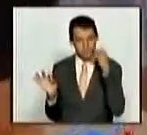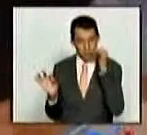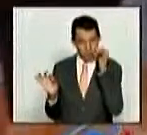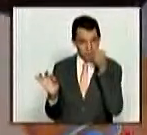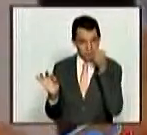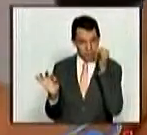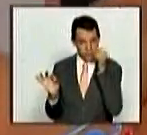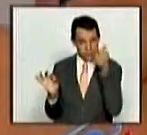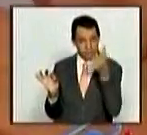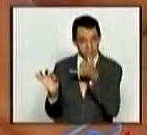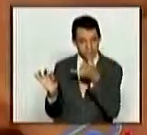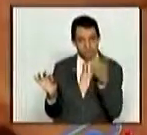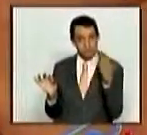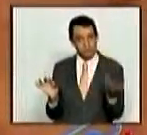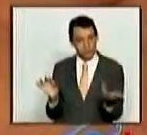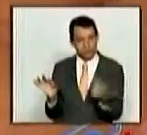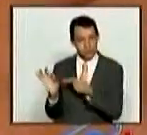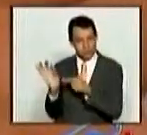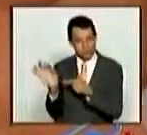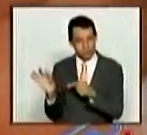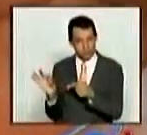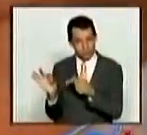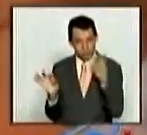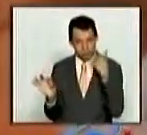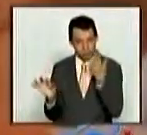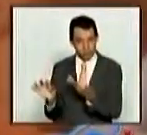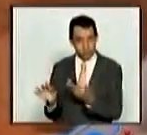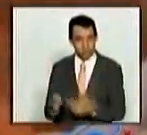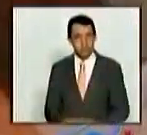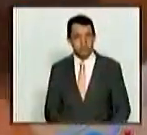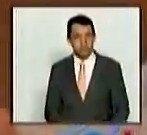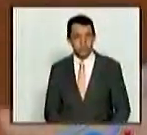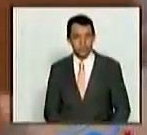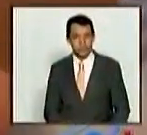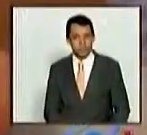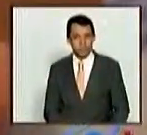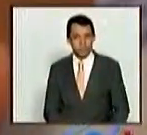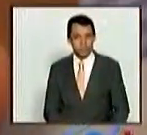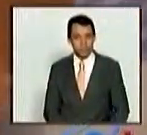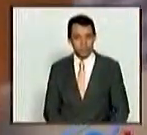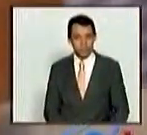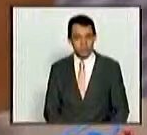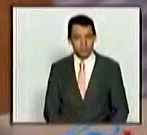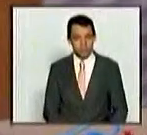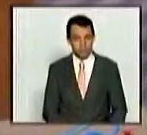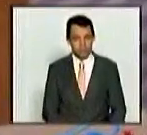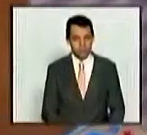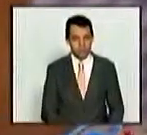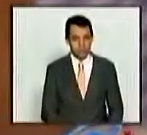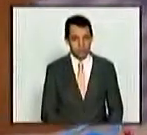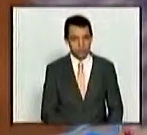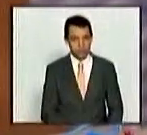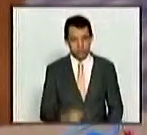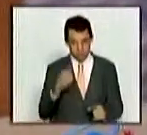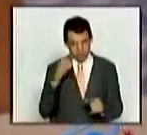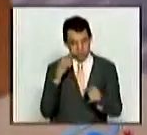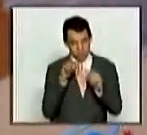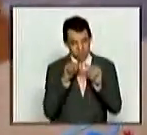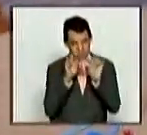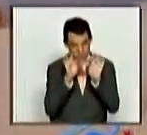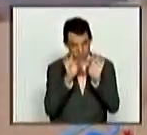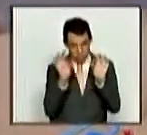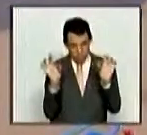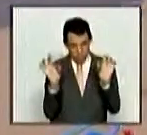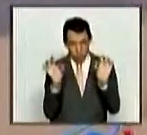que la cámara no la pueda enfocar mejor. Esta es una aguja de acupuntura, ¿sí?